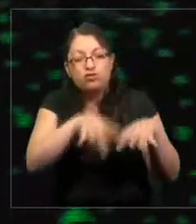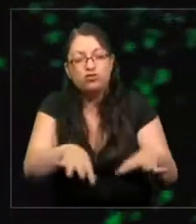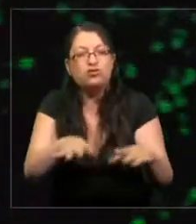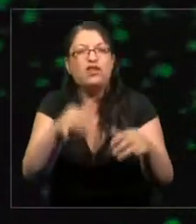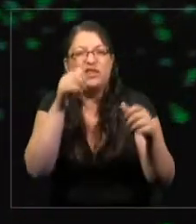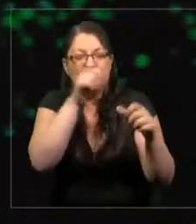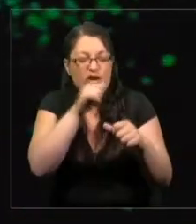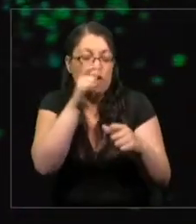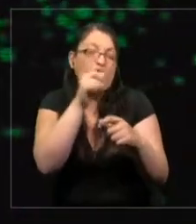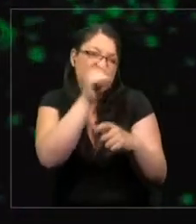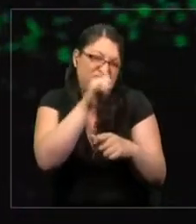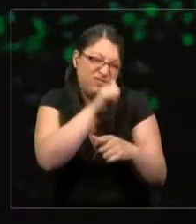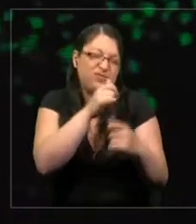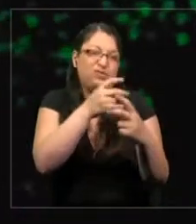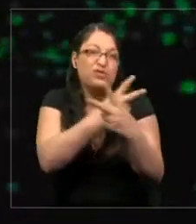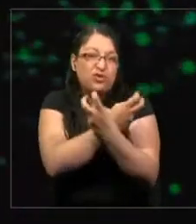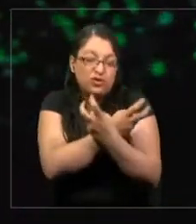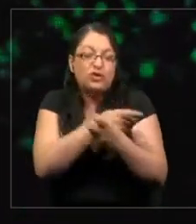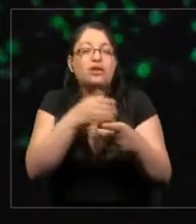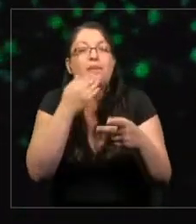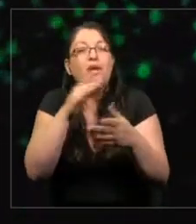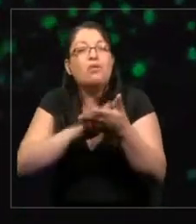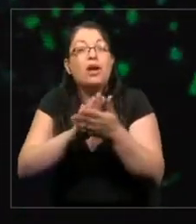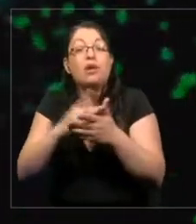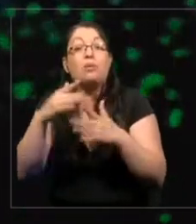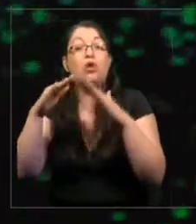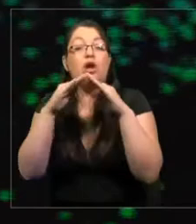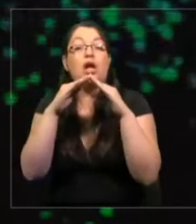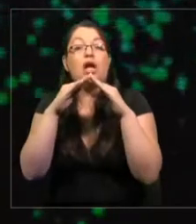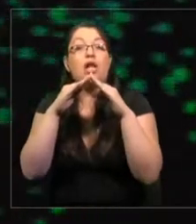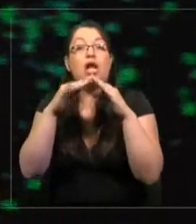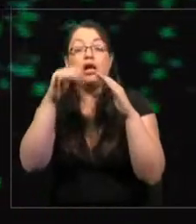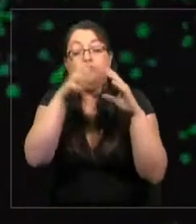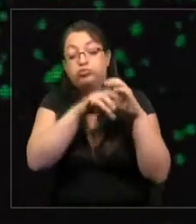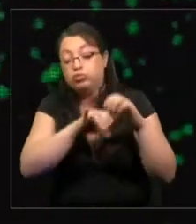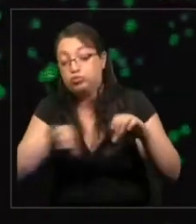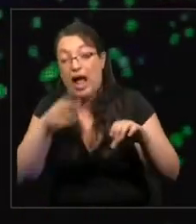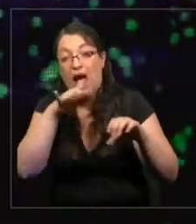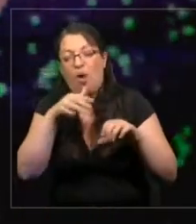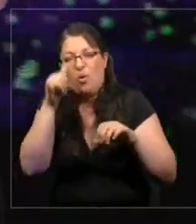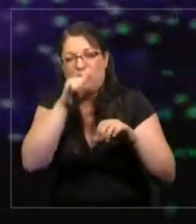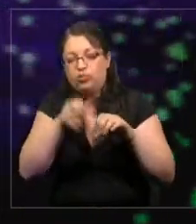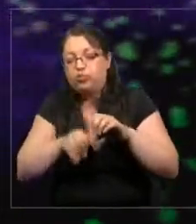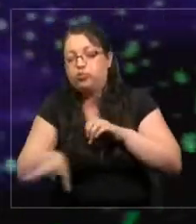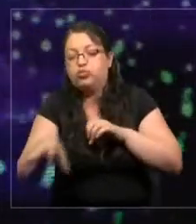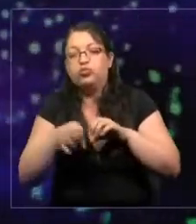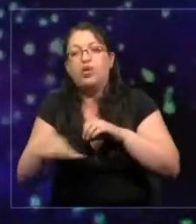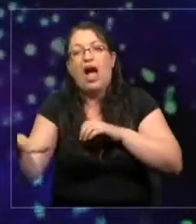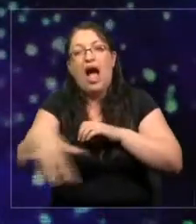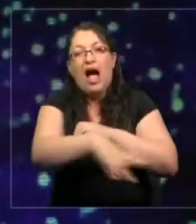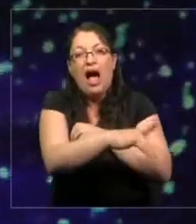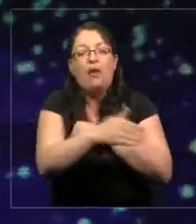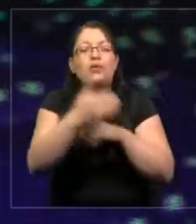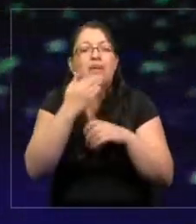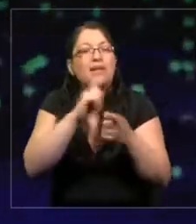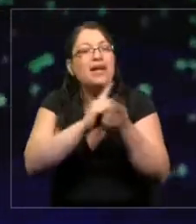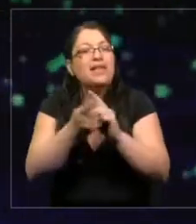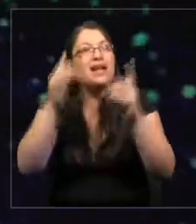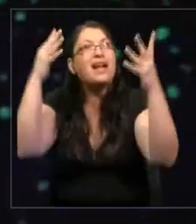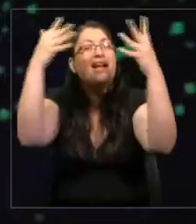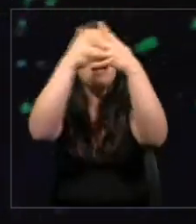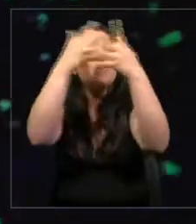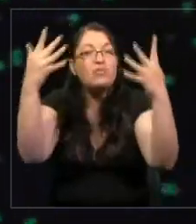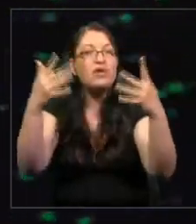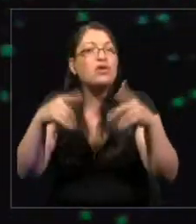por descargas de las ciudades las especies invasoras voy a mostrar un ejemplo de eso más adelante el cambio climático es otro de los factores